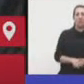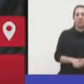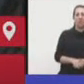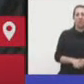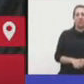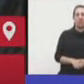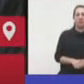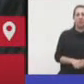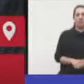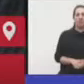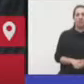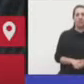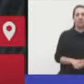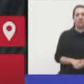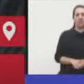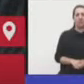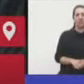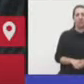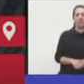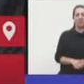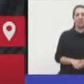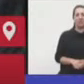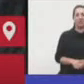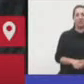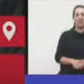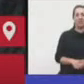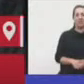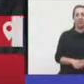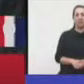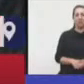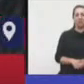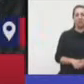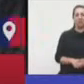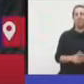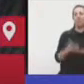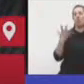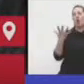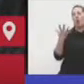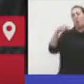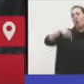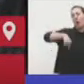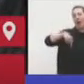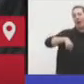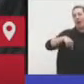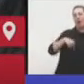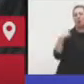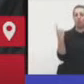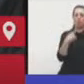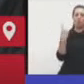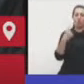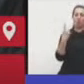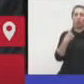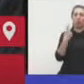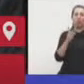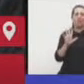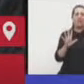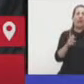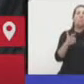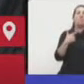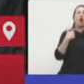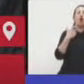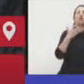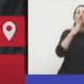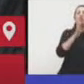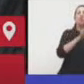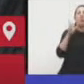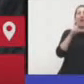se preservará para esa sorpresa mediática de mañana a las 11, como decía Débora Plager? Eso lo vamos a ir viendo